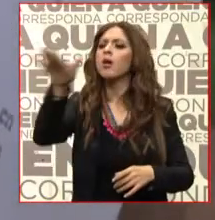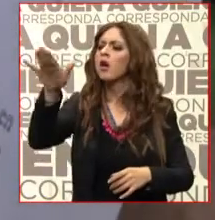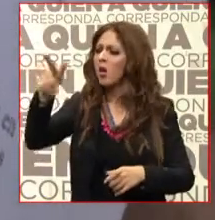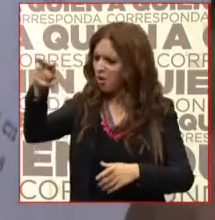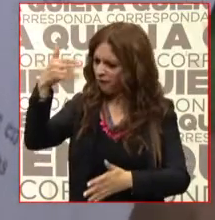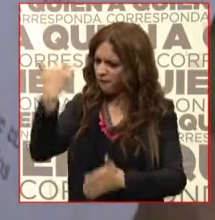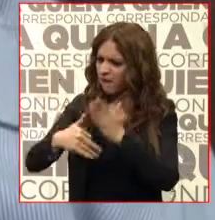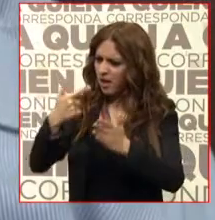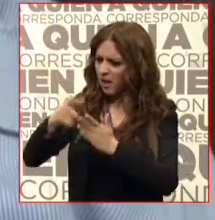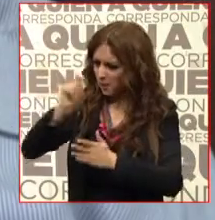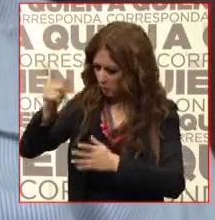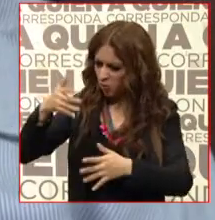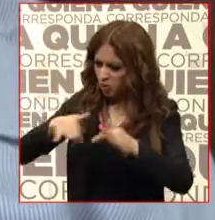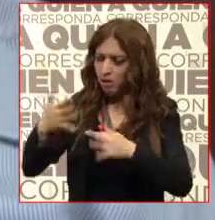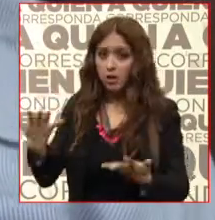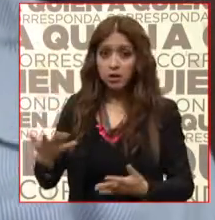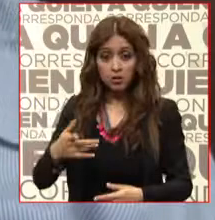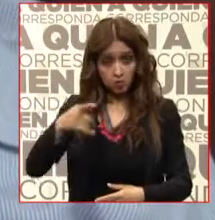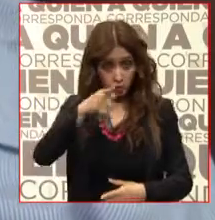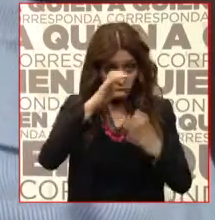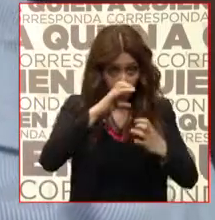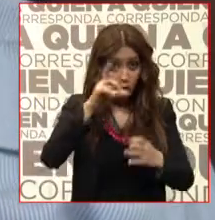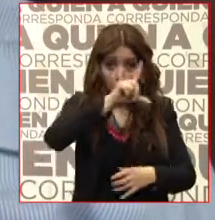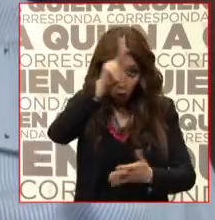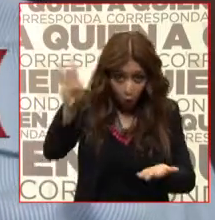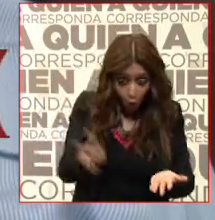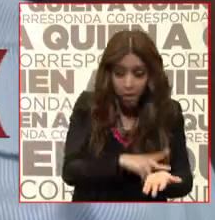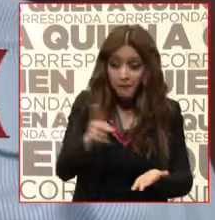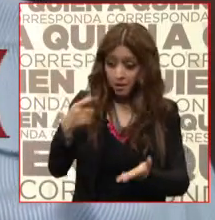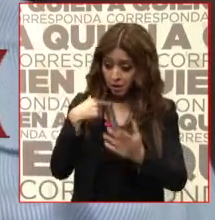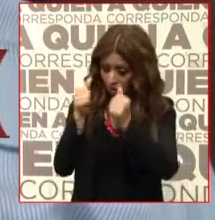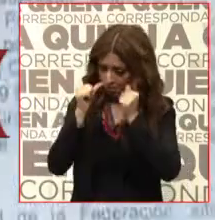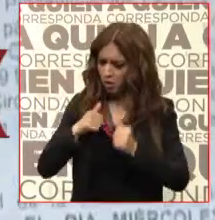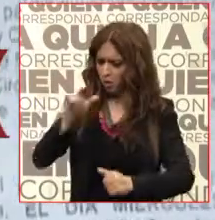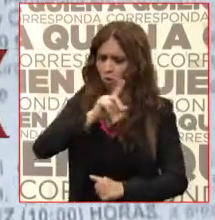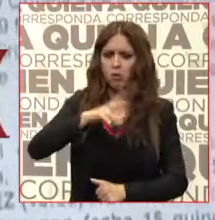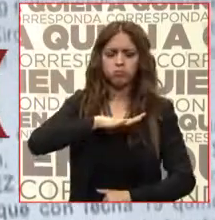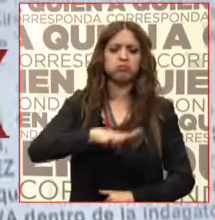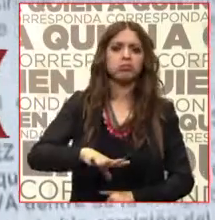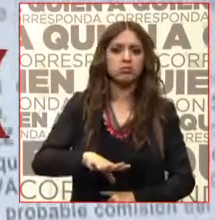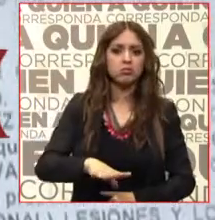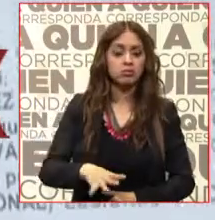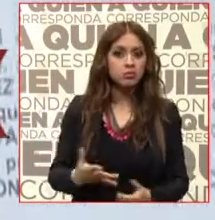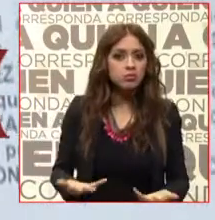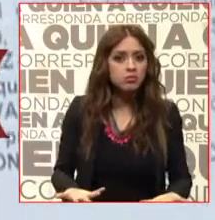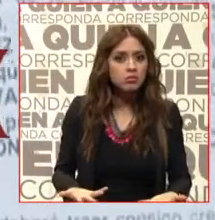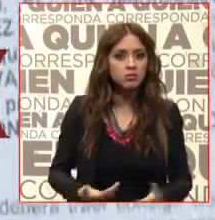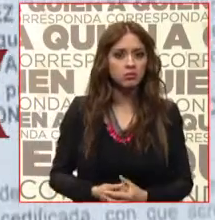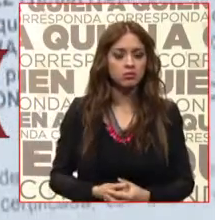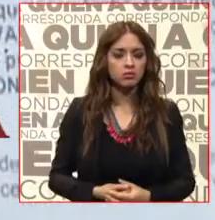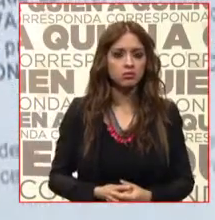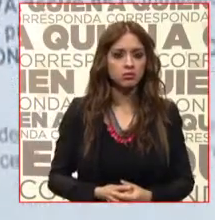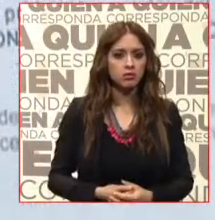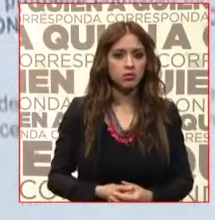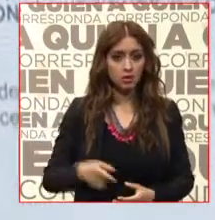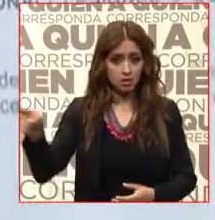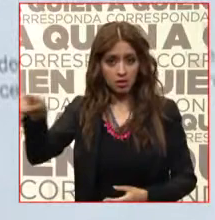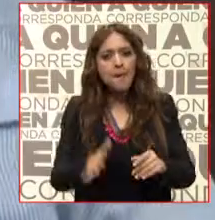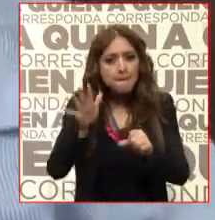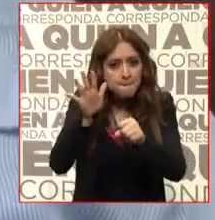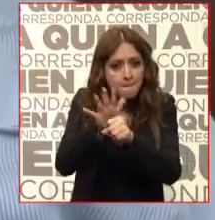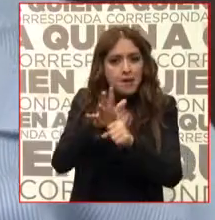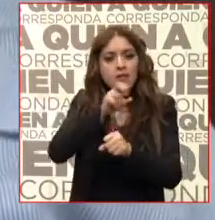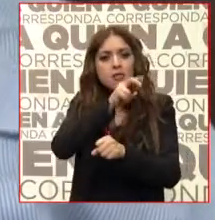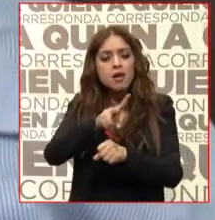de profesionalismo. Me amenazaron, me dijeron que ya no me iban a continuar atendiendo. ¿Sí? ¿Ya no lo atiende el seguro usted? Pues prácticamente me negaron la